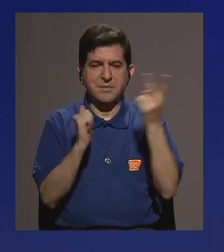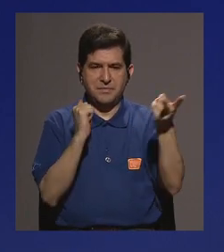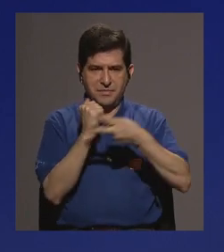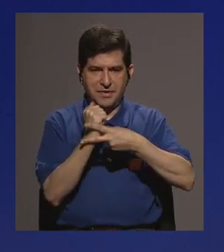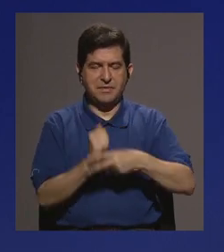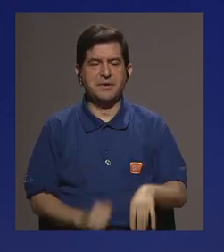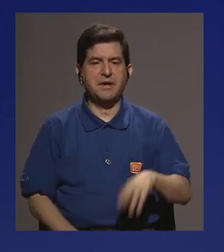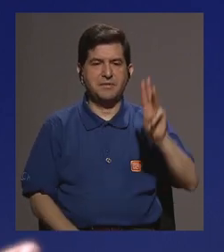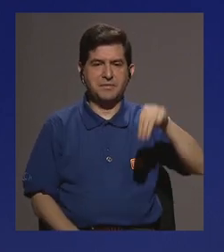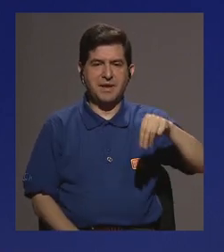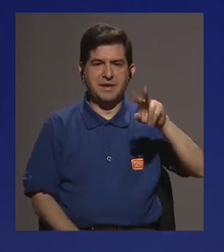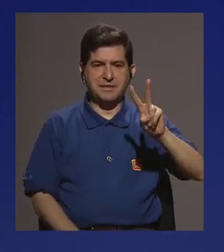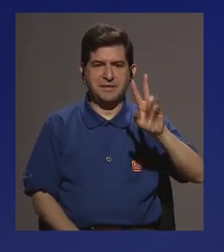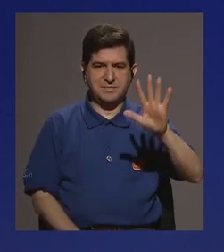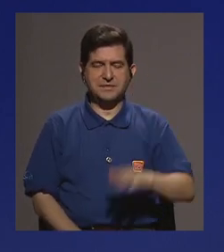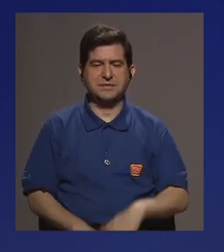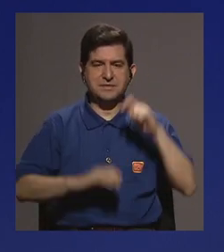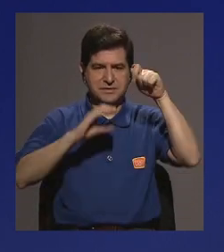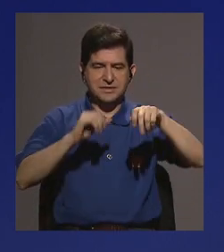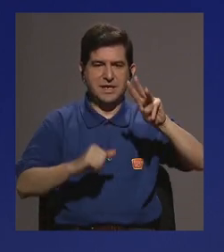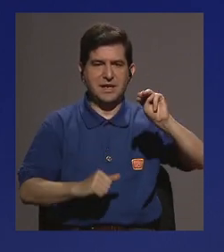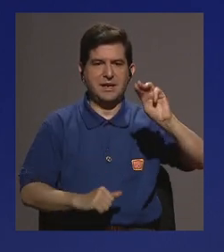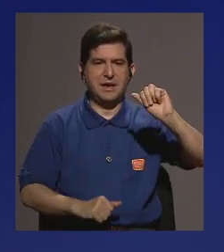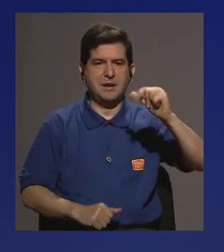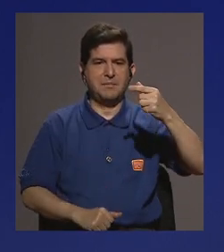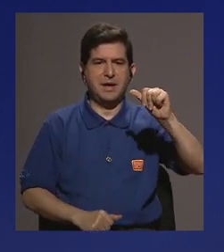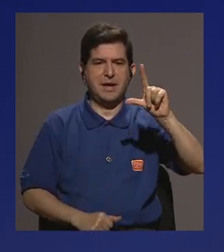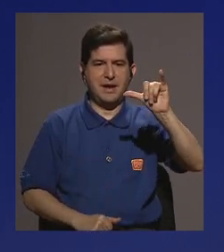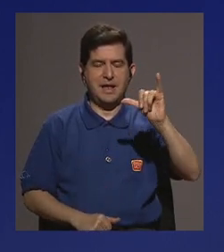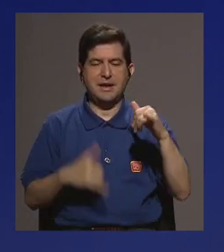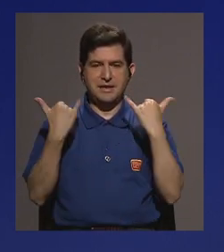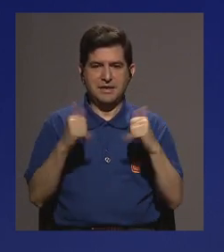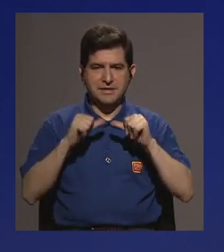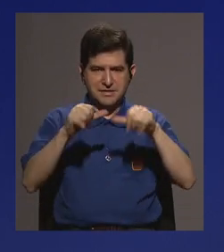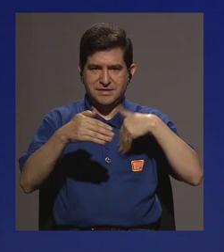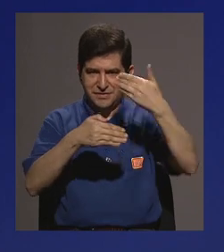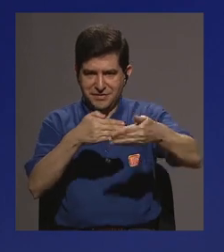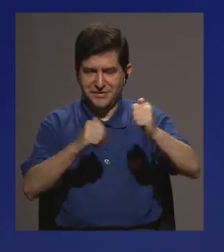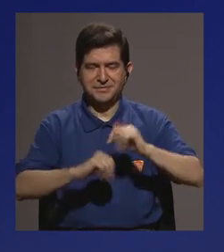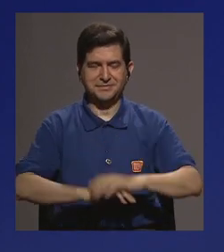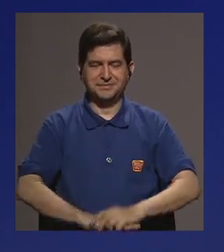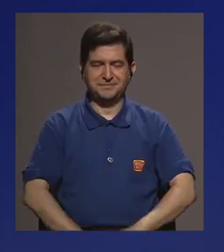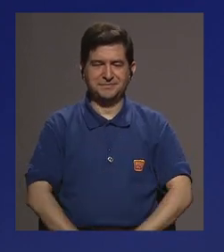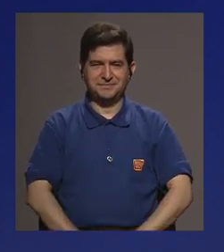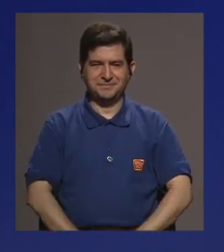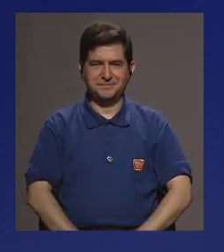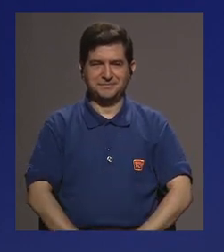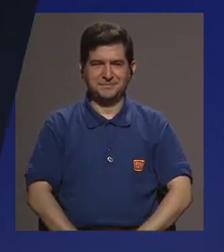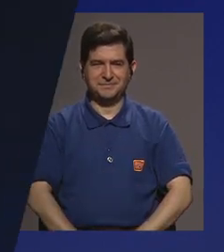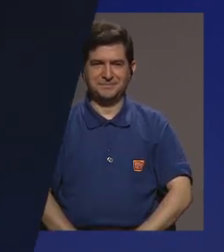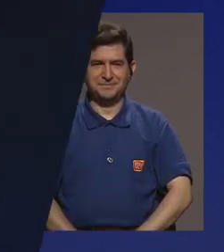esta película se estrena el próximo martes 25 del cine magaly ya regresamos